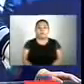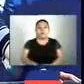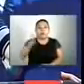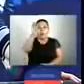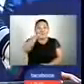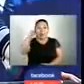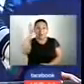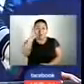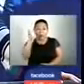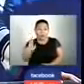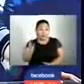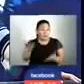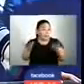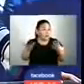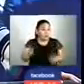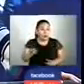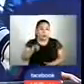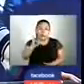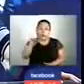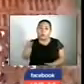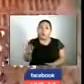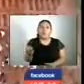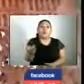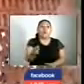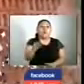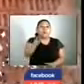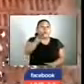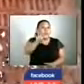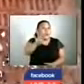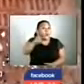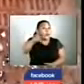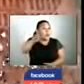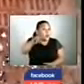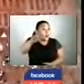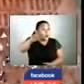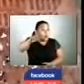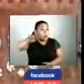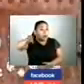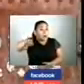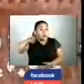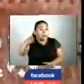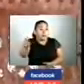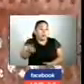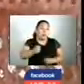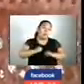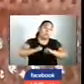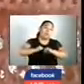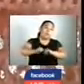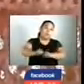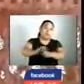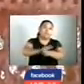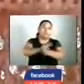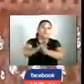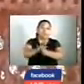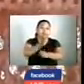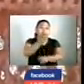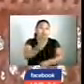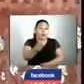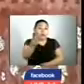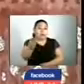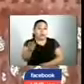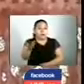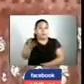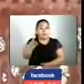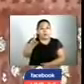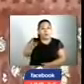Brasil sobrepasó este jueves los 400 mil fallecidos por COVID-19 desde el inicio de la pandemia. Hace poco